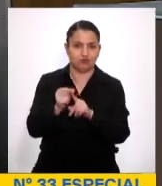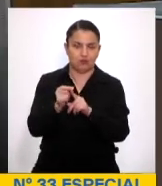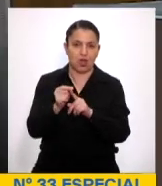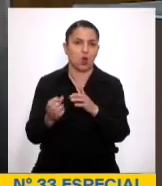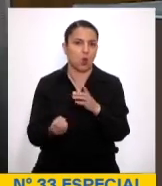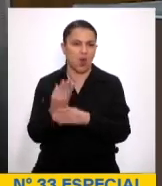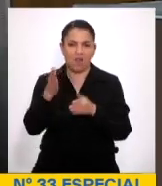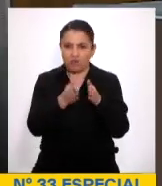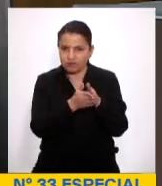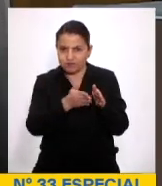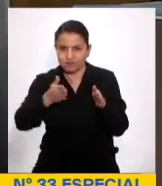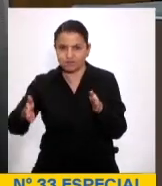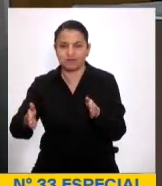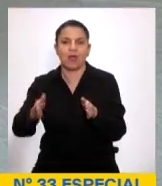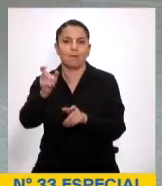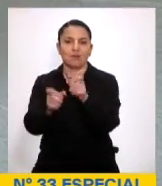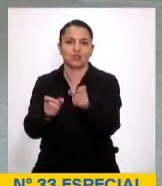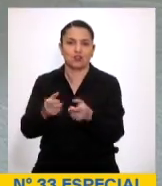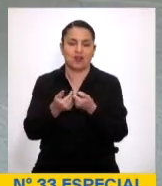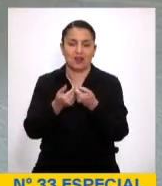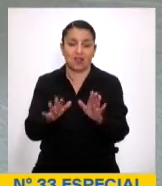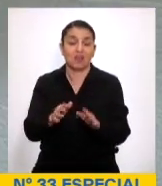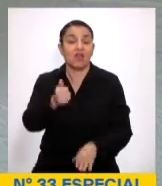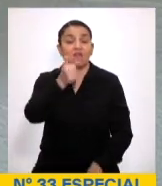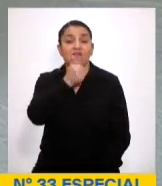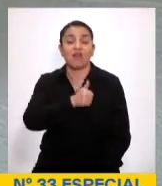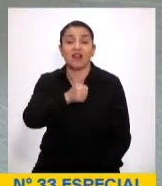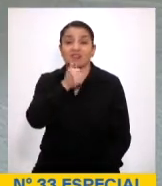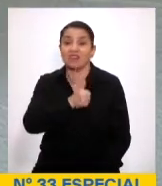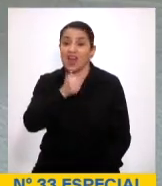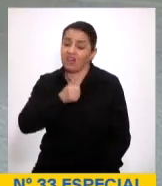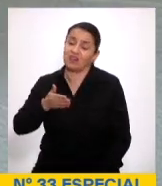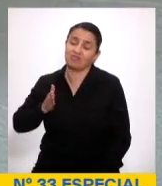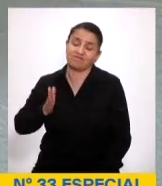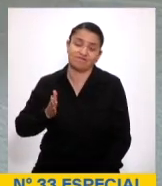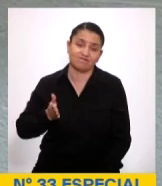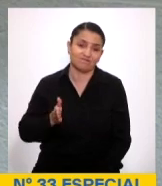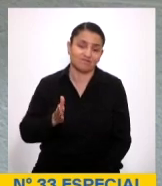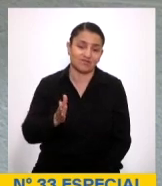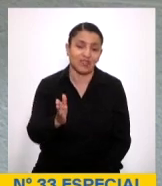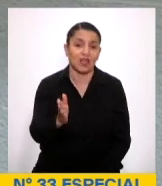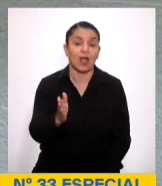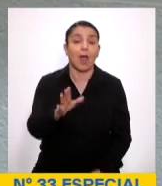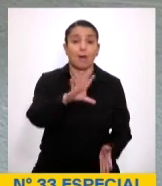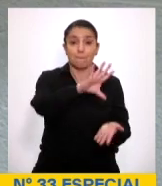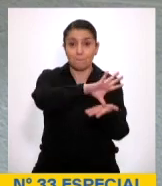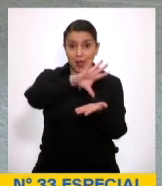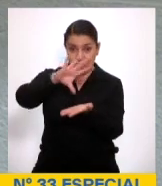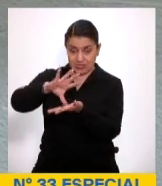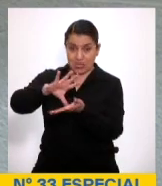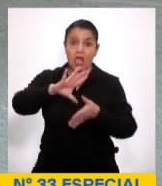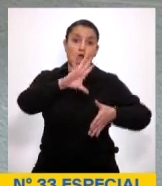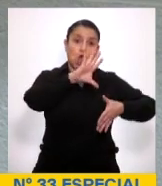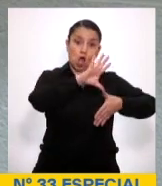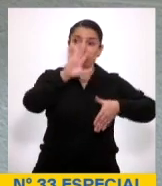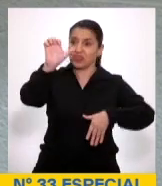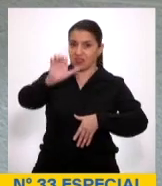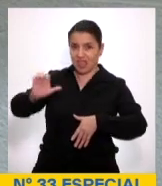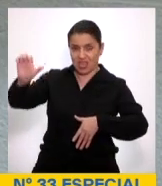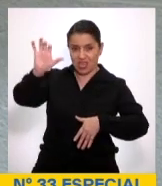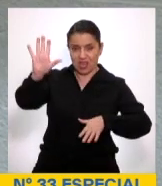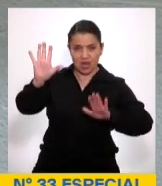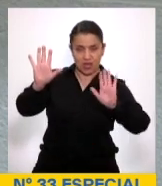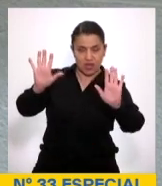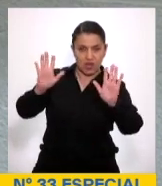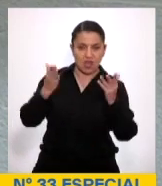libre claro que aún faltaba que mucha agua pasara bajo el puente de ambos países y continentes ya que si bien estas declaraciones